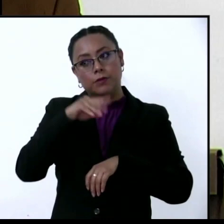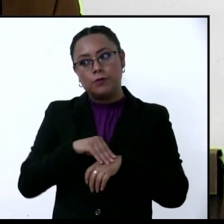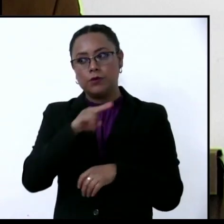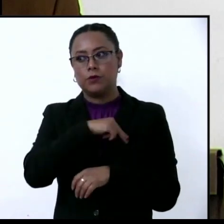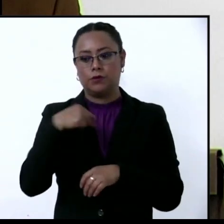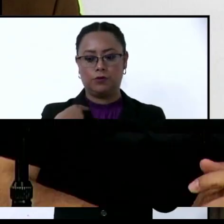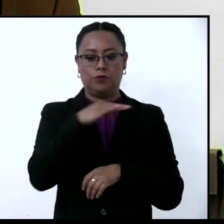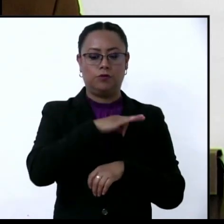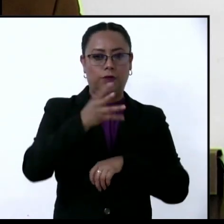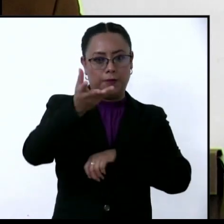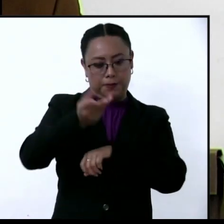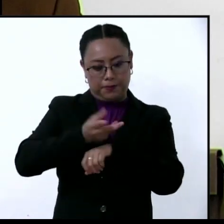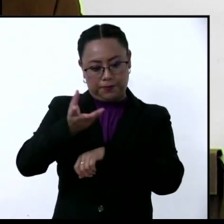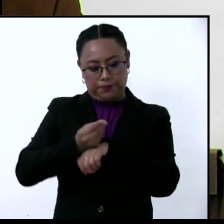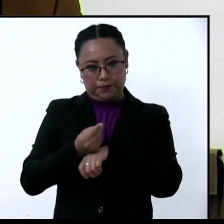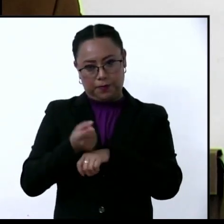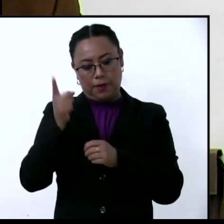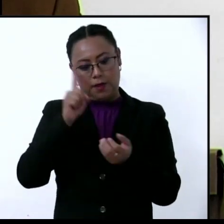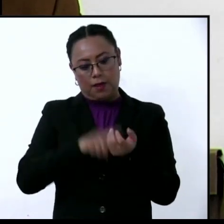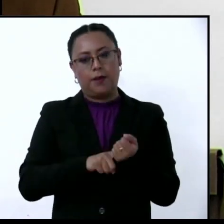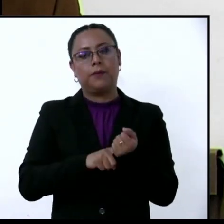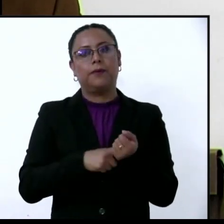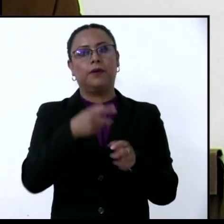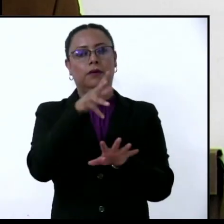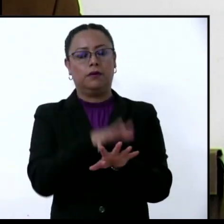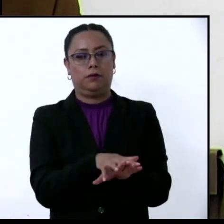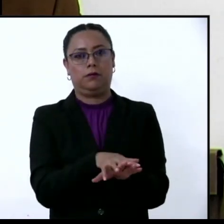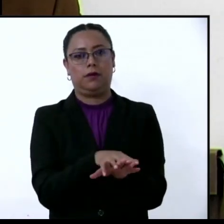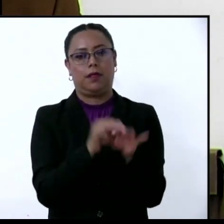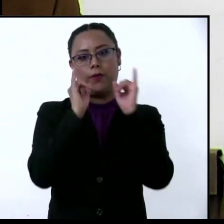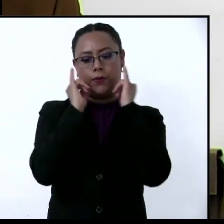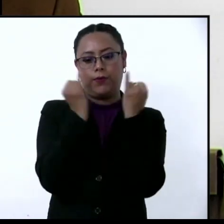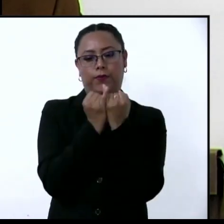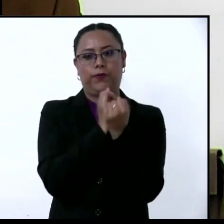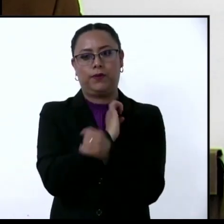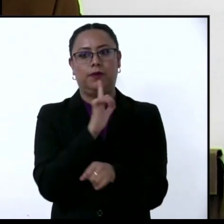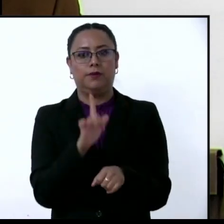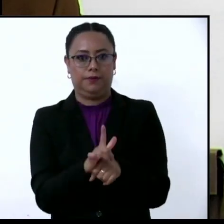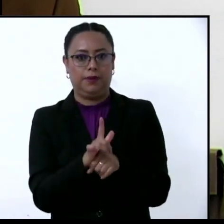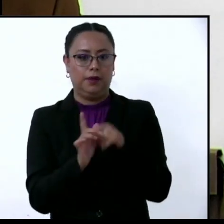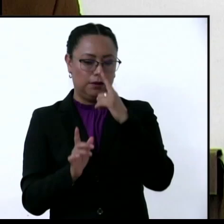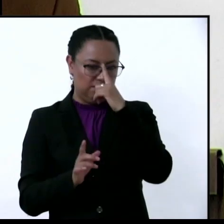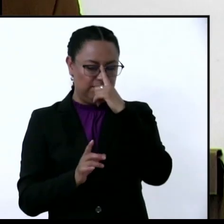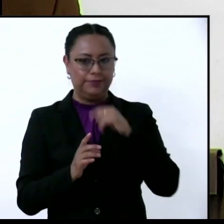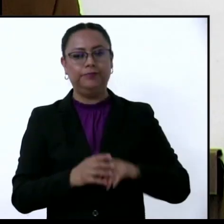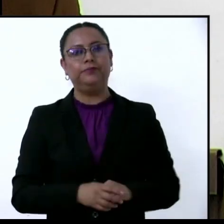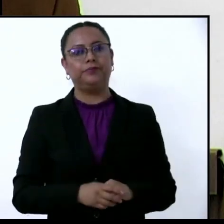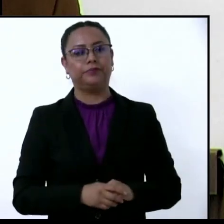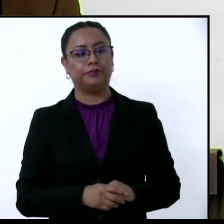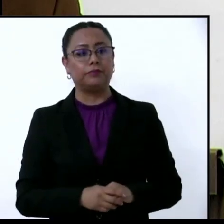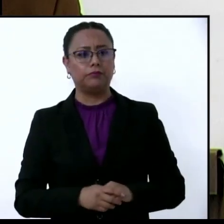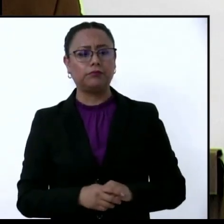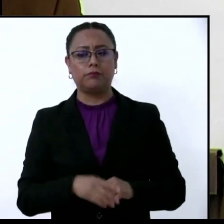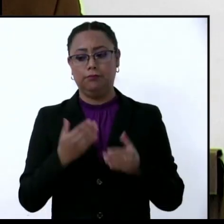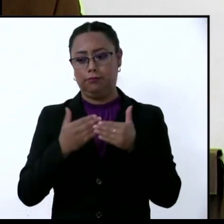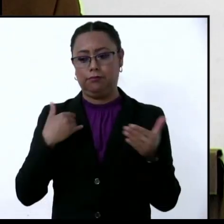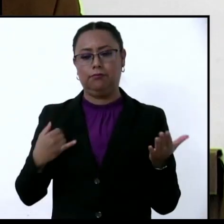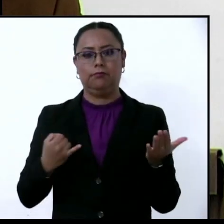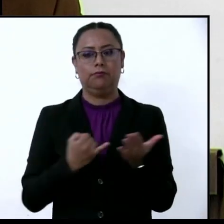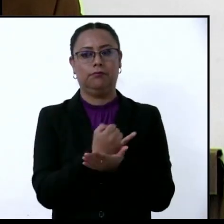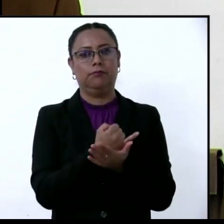un ajuste en la integración de las juntas especiales. De 20 juntas especiales, se determinó